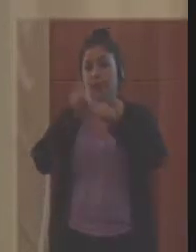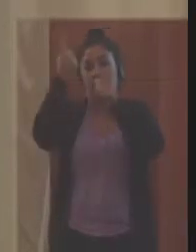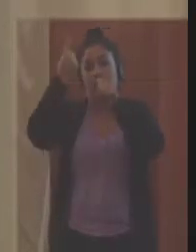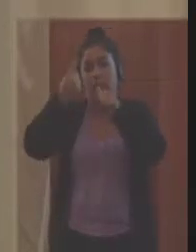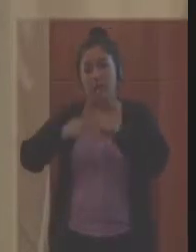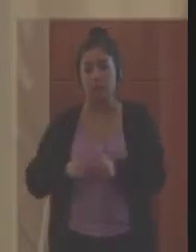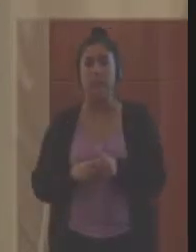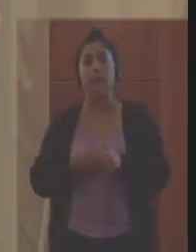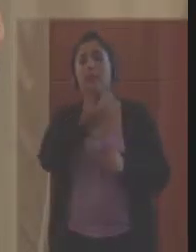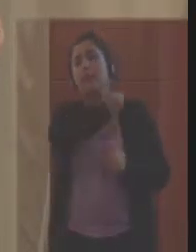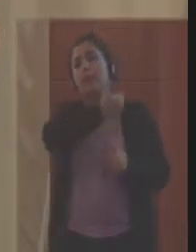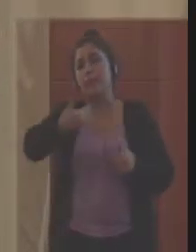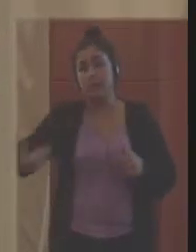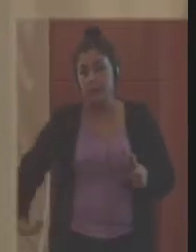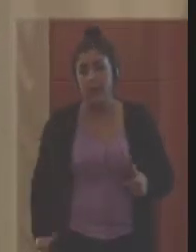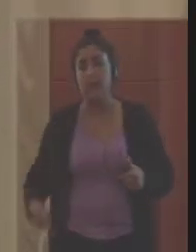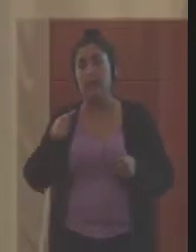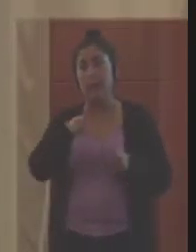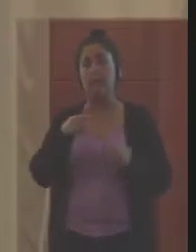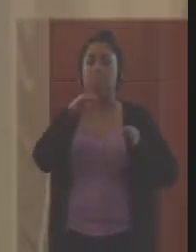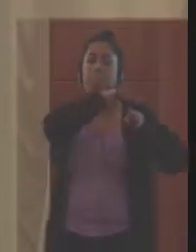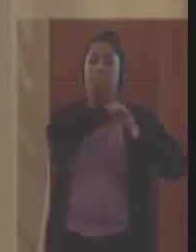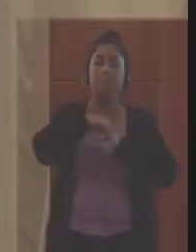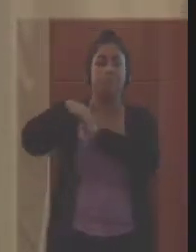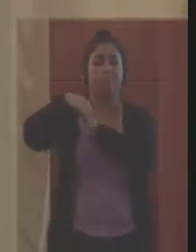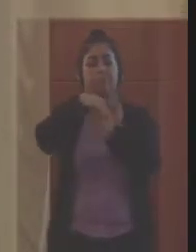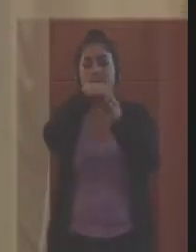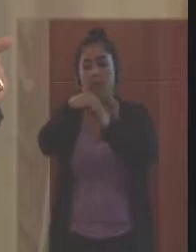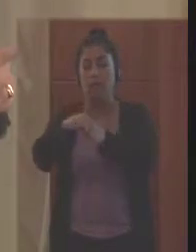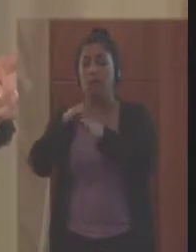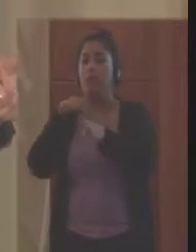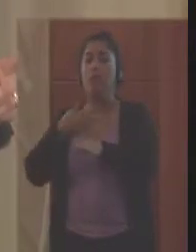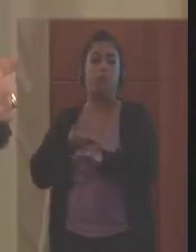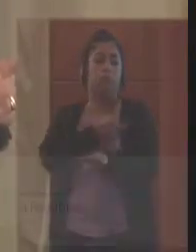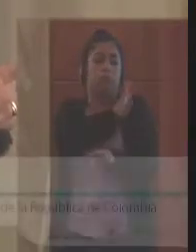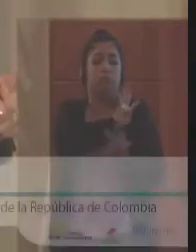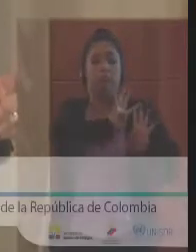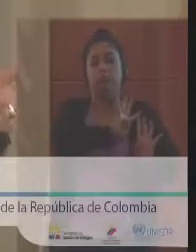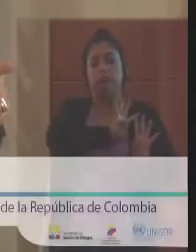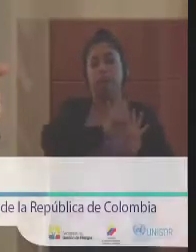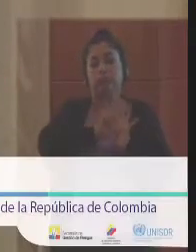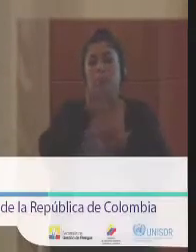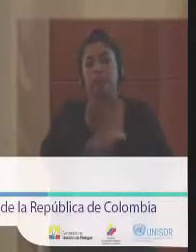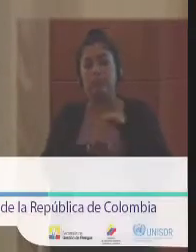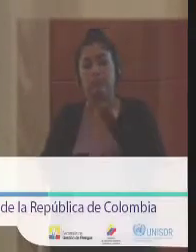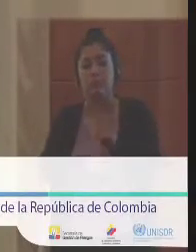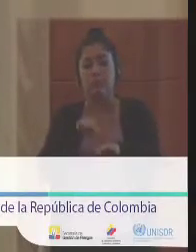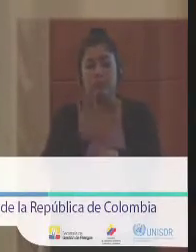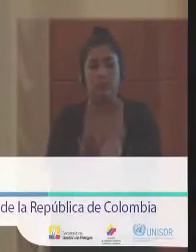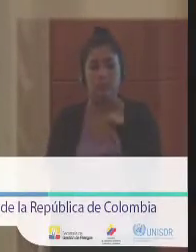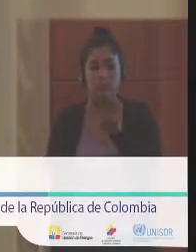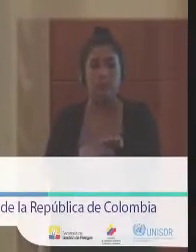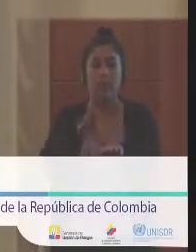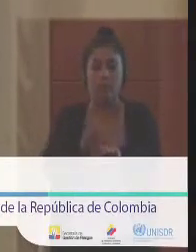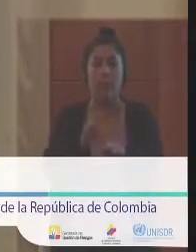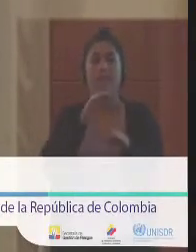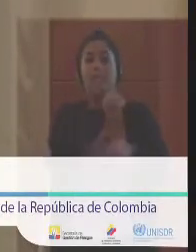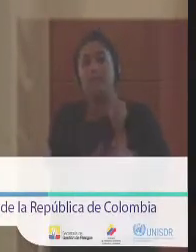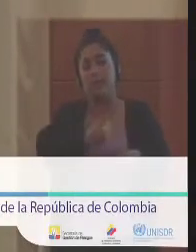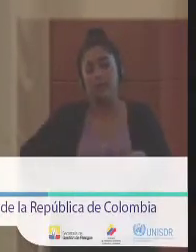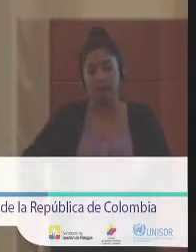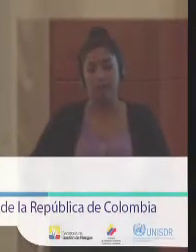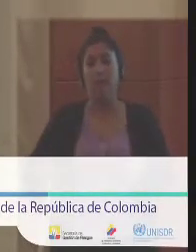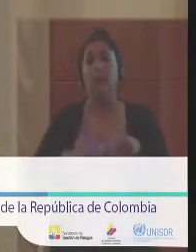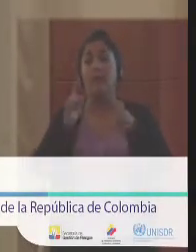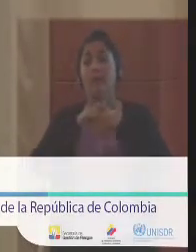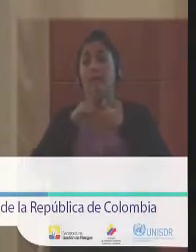el visionario que marca la ruta. Nosotros nos ganamos un premio hace unos días en Colombia, como se llama Premio a la Calidad,